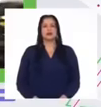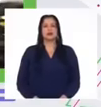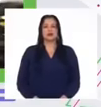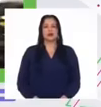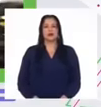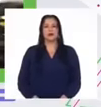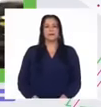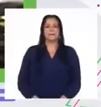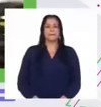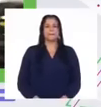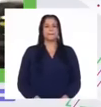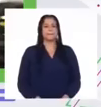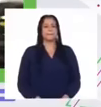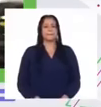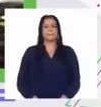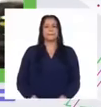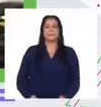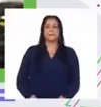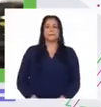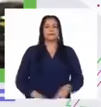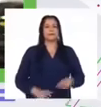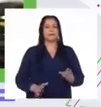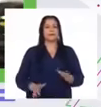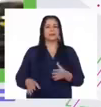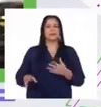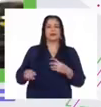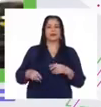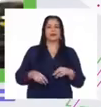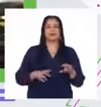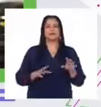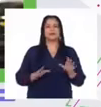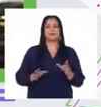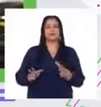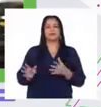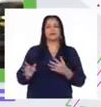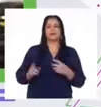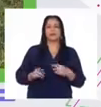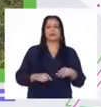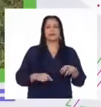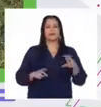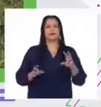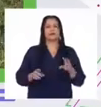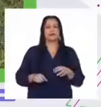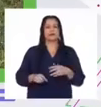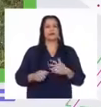kantami yurarisa sachapi kausasa.